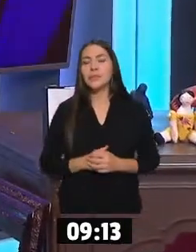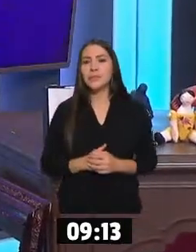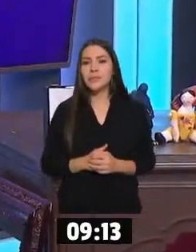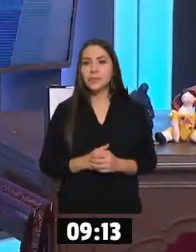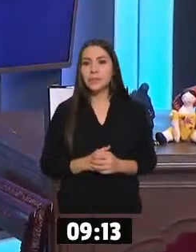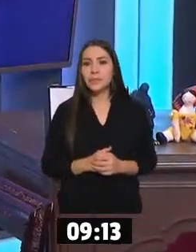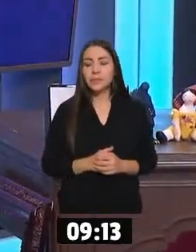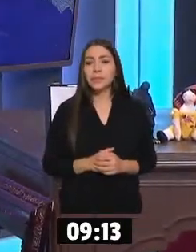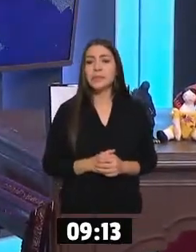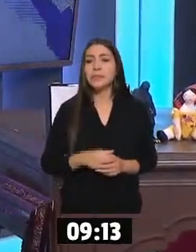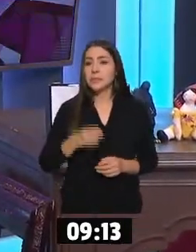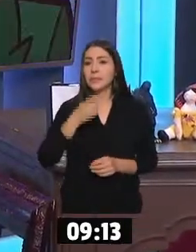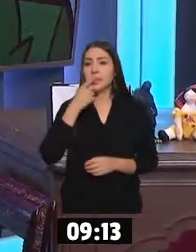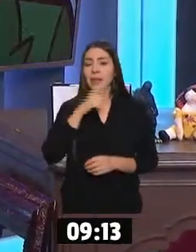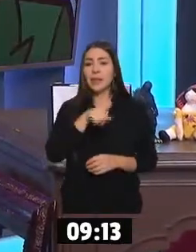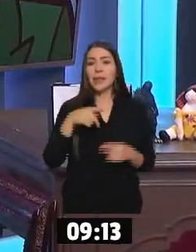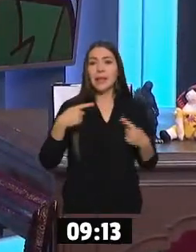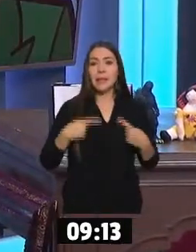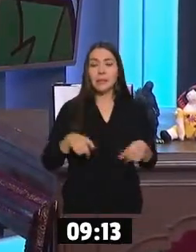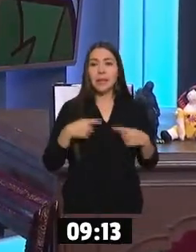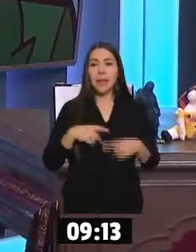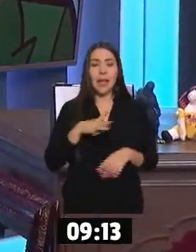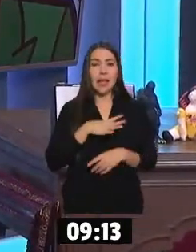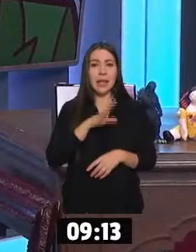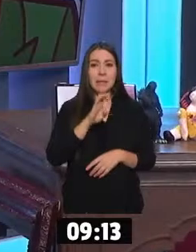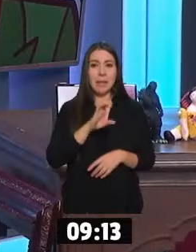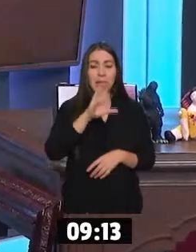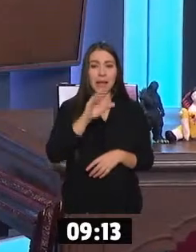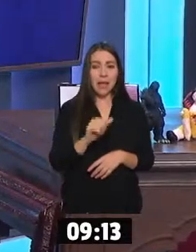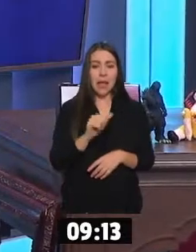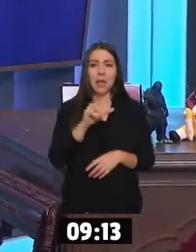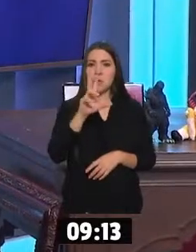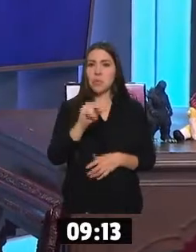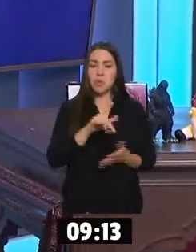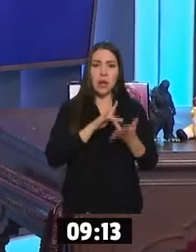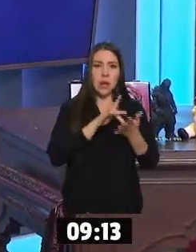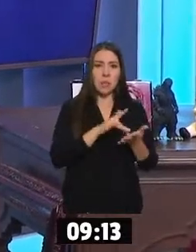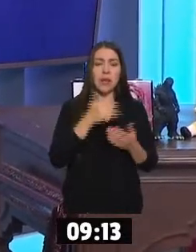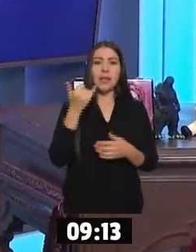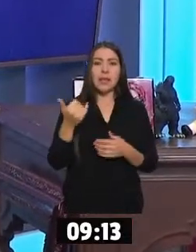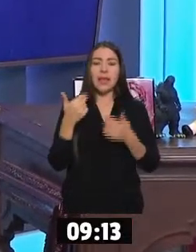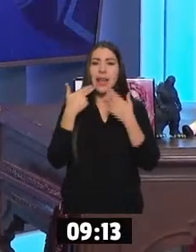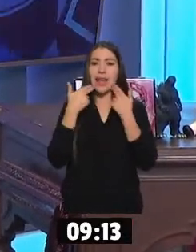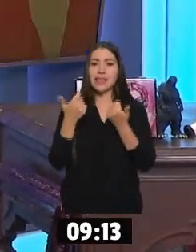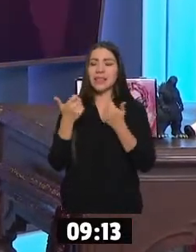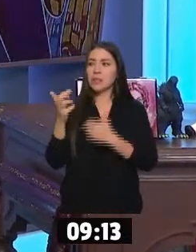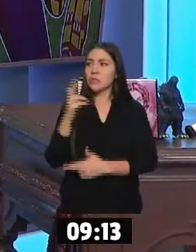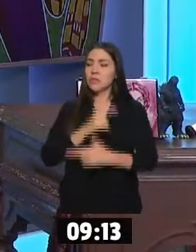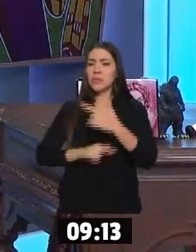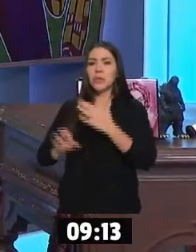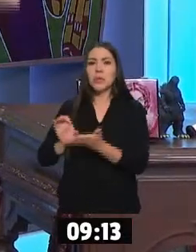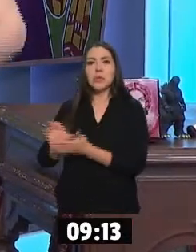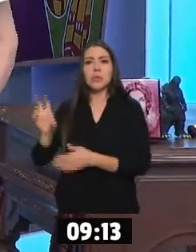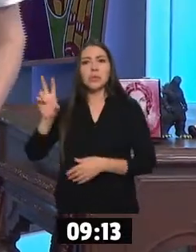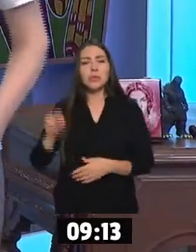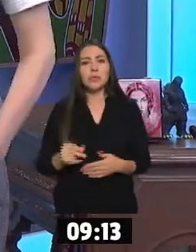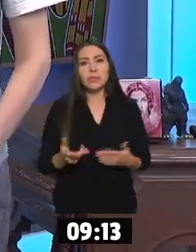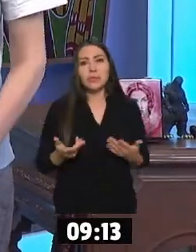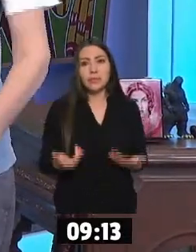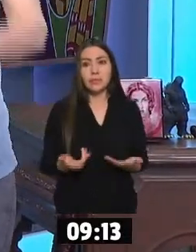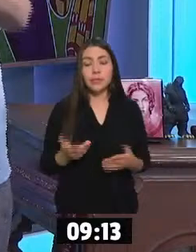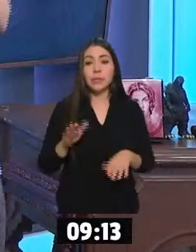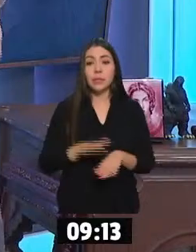Conale. Que ni apoya a los becarios ni le devuelve el dinero a Hacienda. No me diga. Un dinerito de fideicomisos. Y es